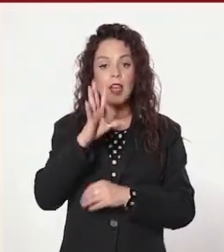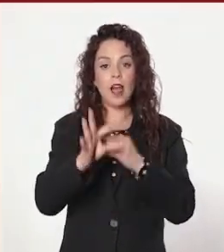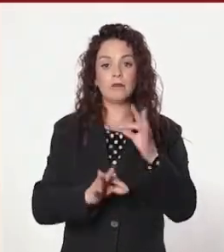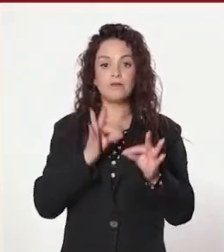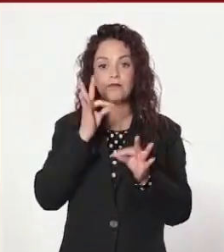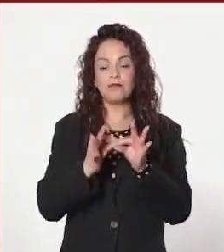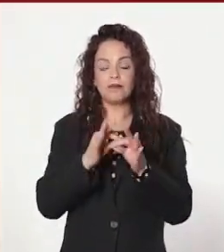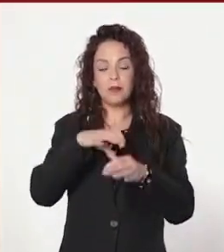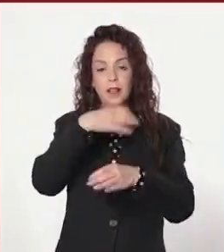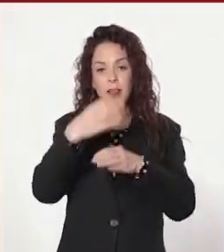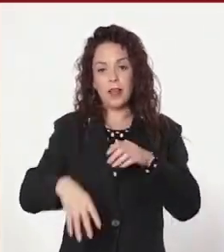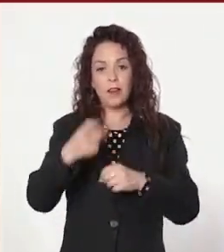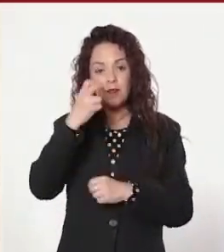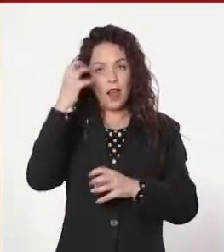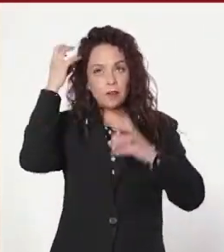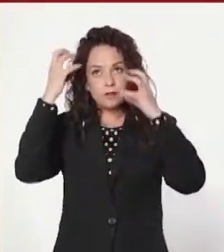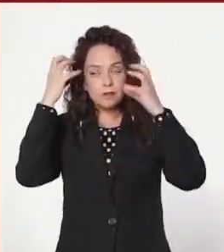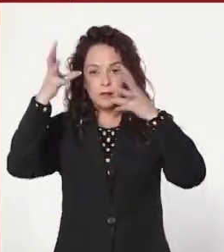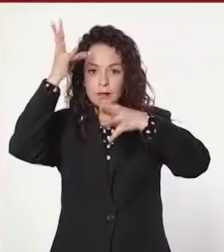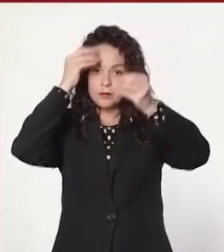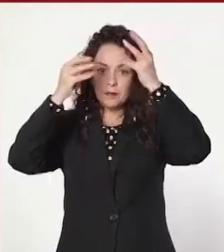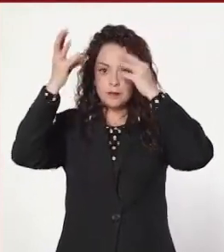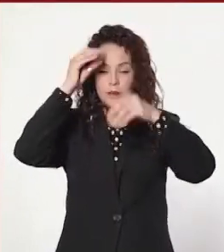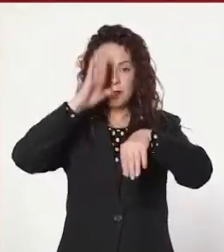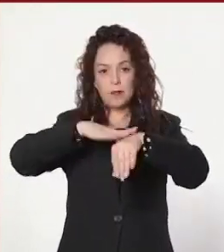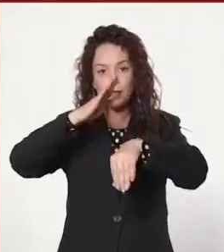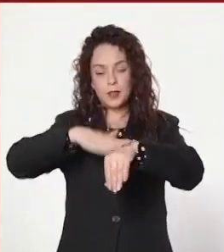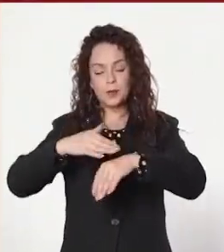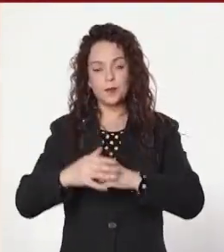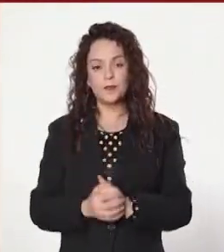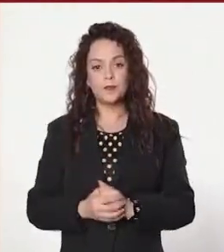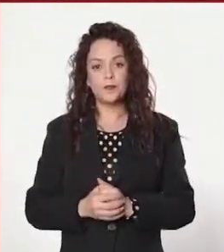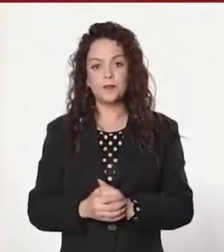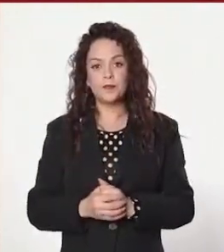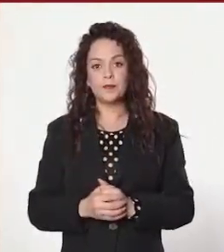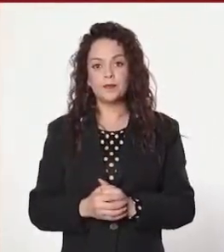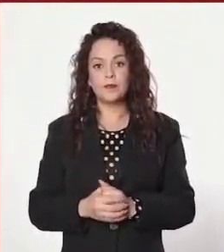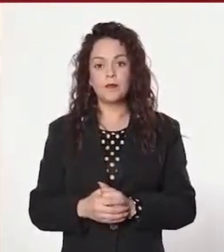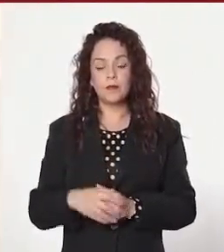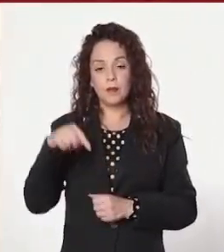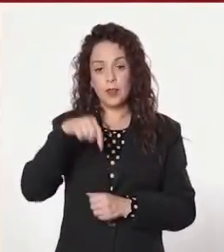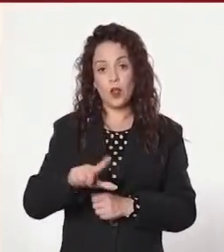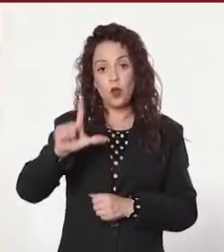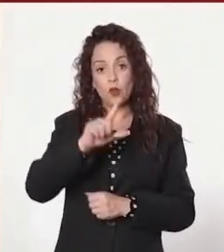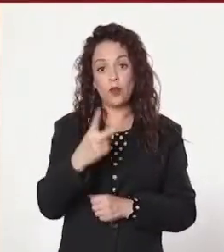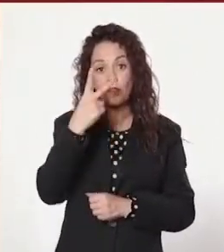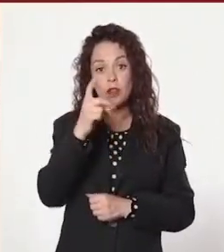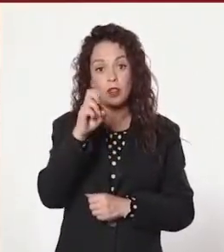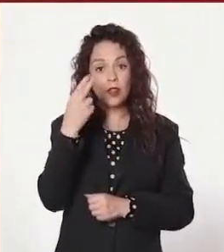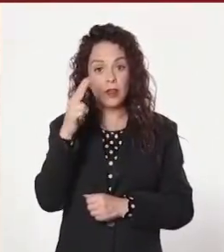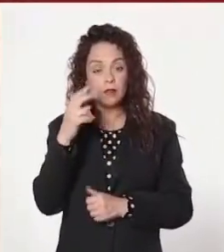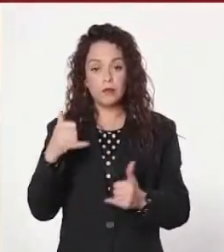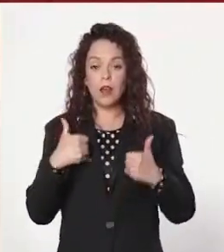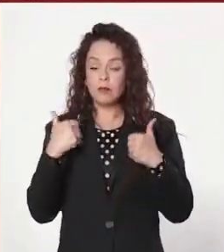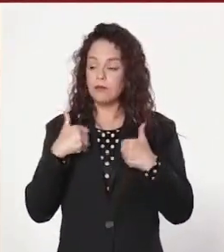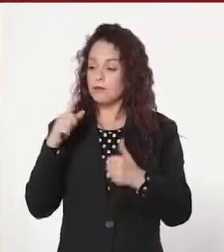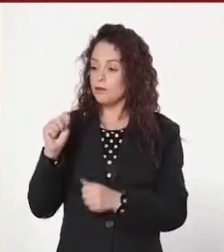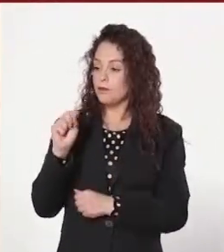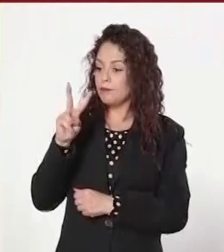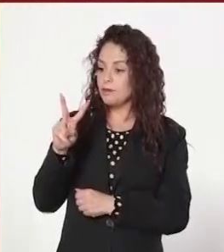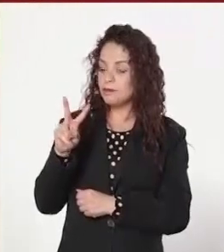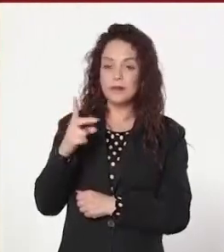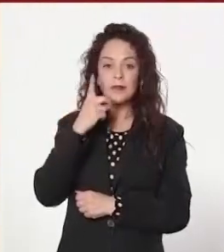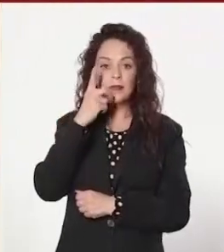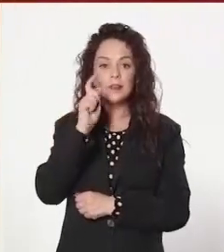una jornada más de reflexión y construcción de conocimiento. Terminamos este lunes 2 de noviembre de Jóvenes en TV, como lo dice